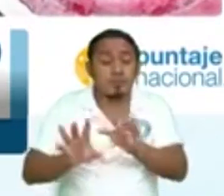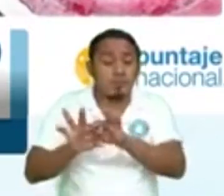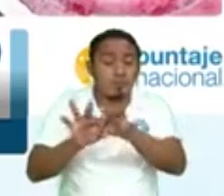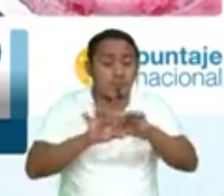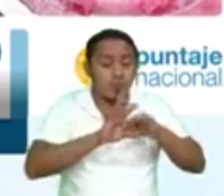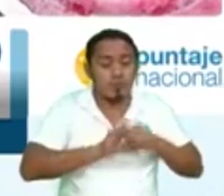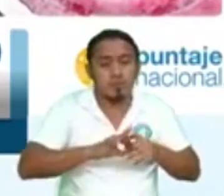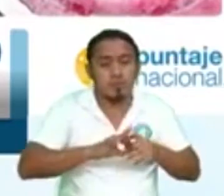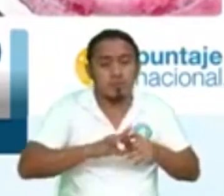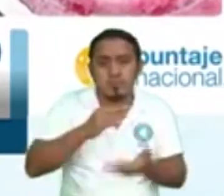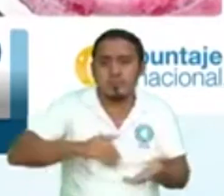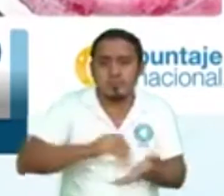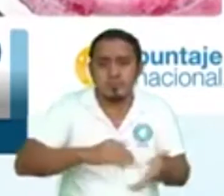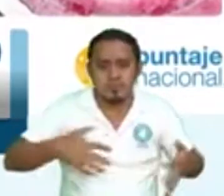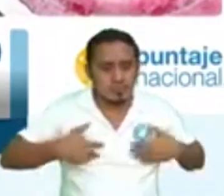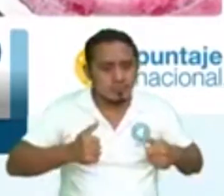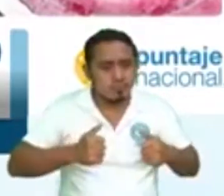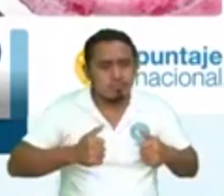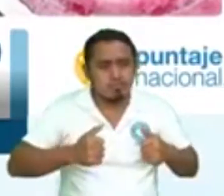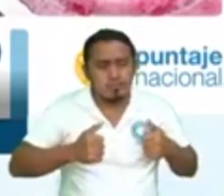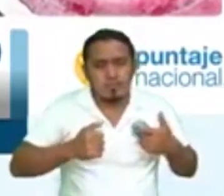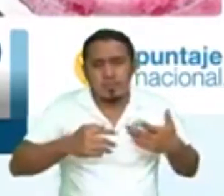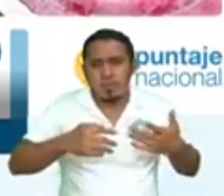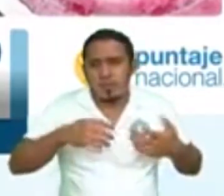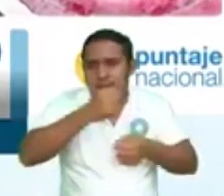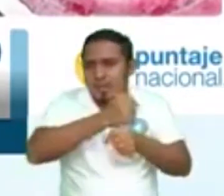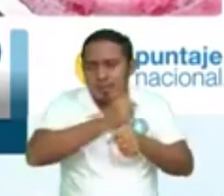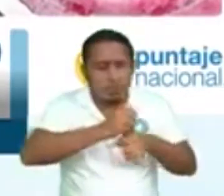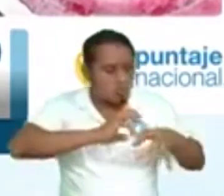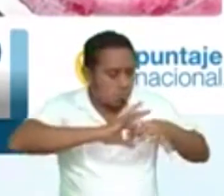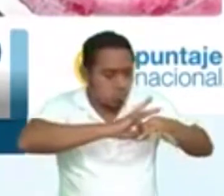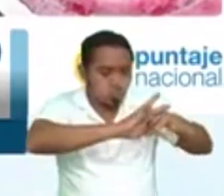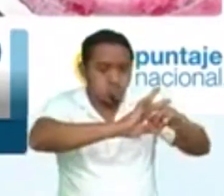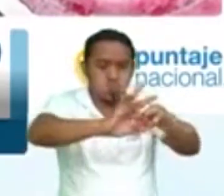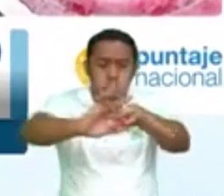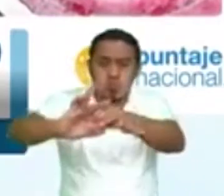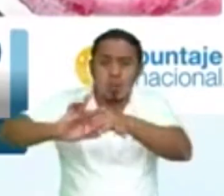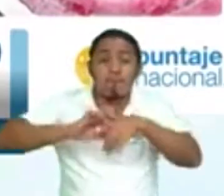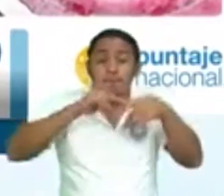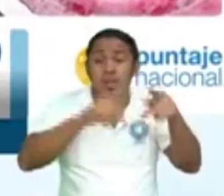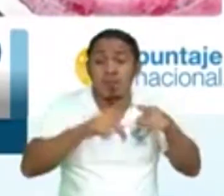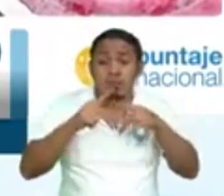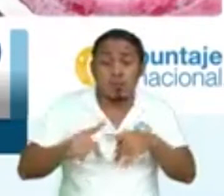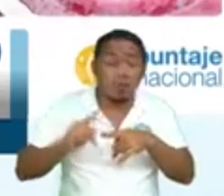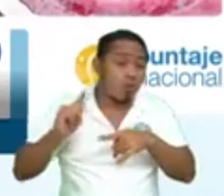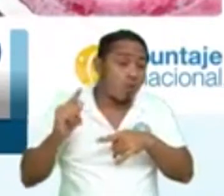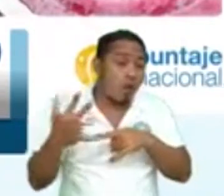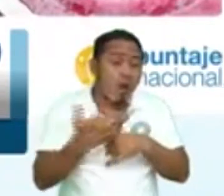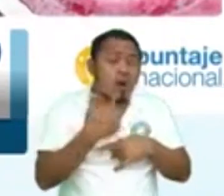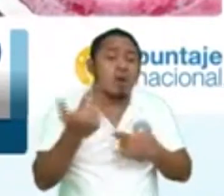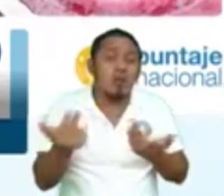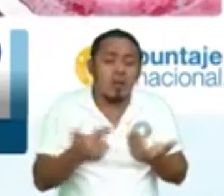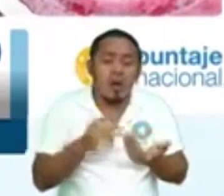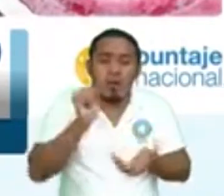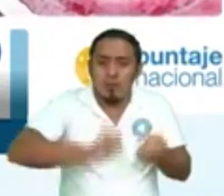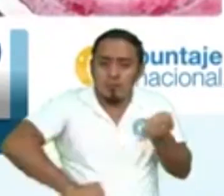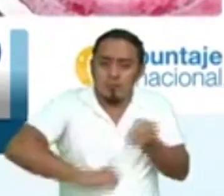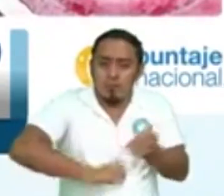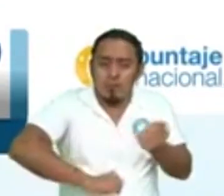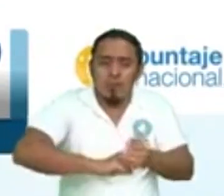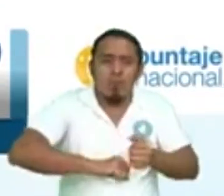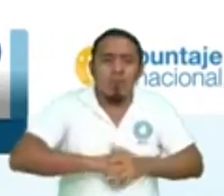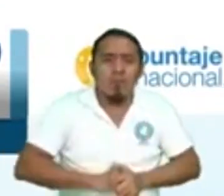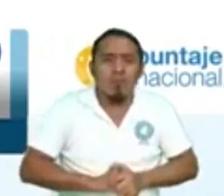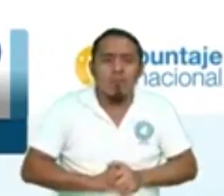primario. Y aparte, o sea, es un manejo multidisciplinario. Todo el mundo, tanto la población, todo el mundo tiene que ver. Como hablamos de otras